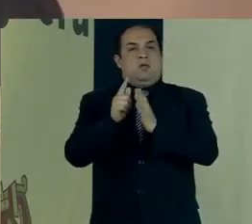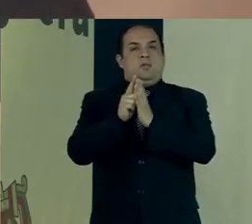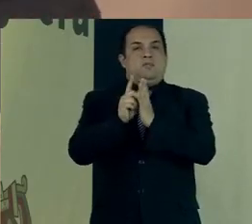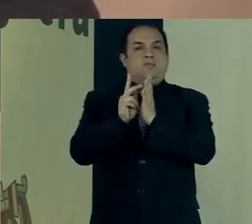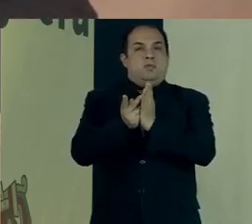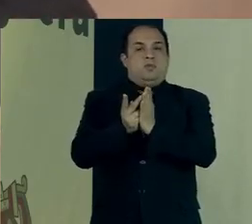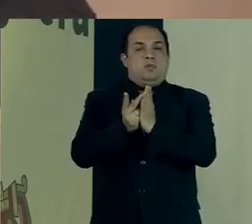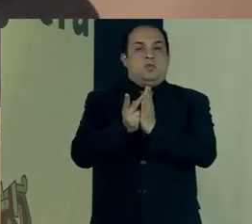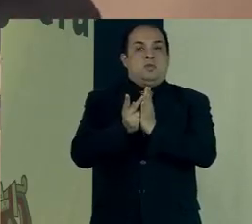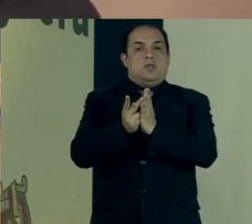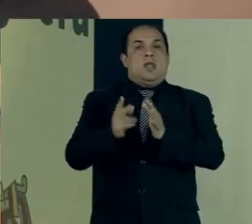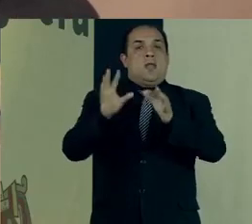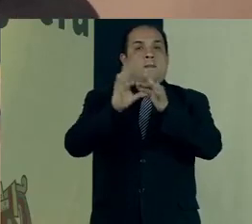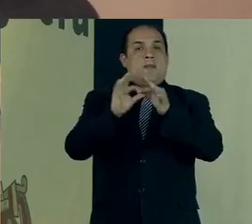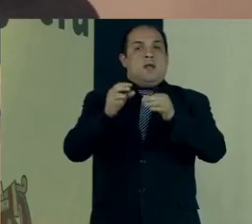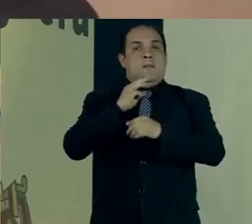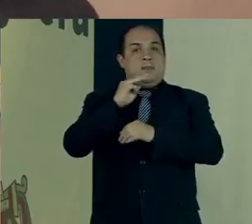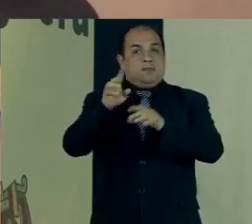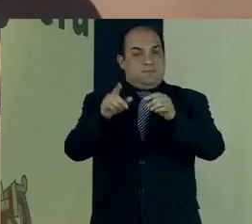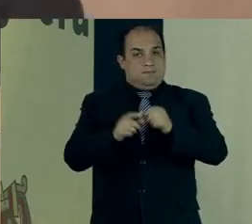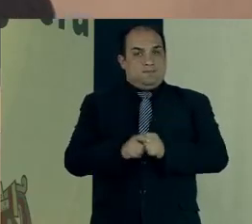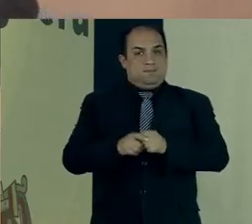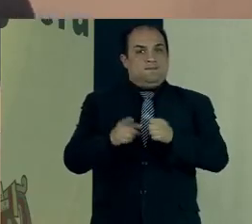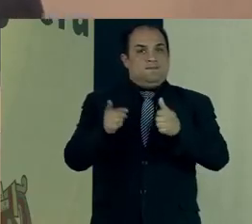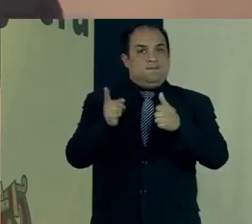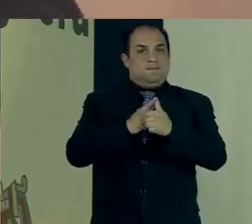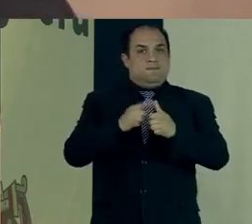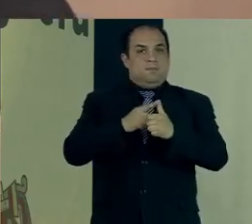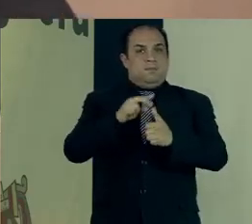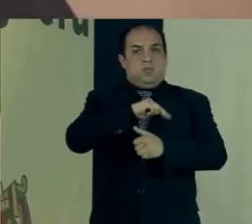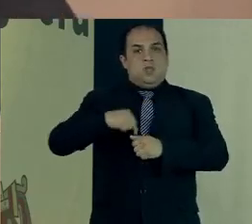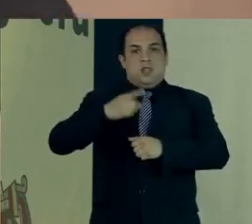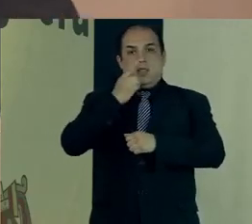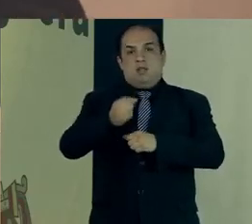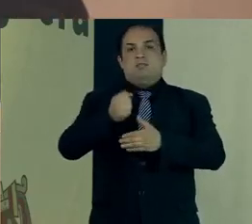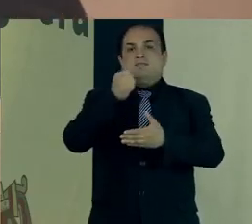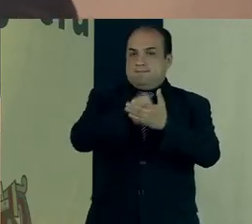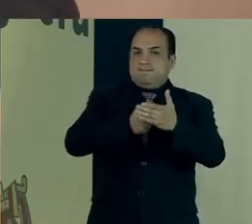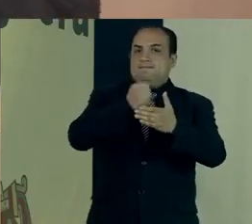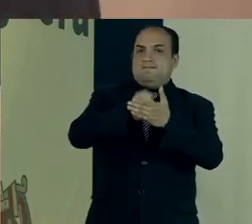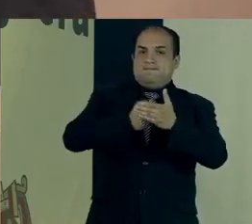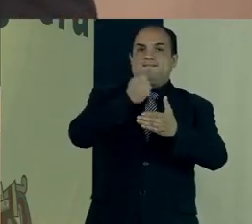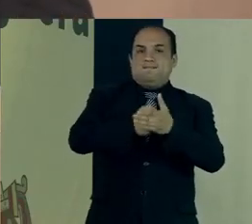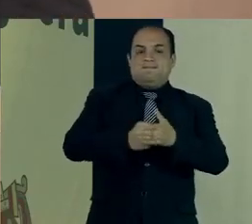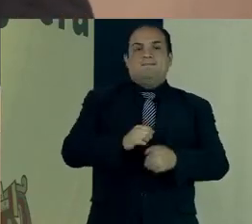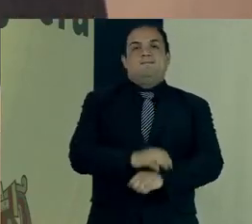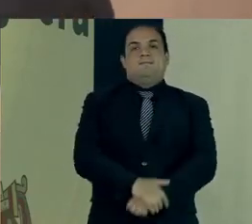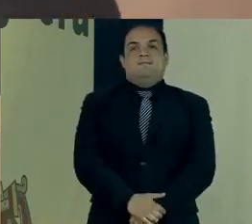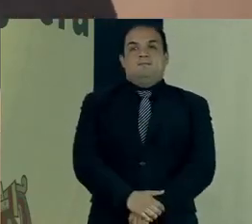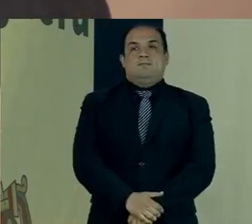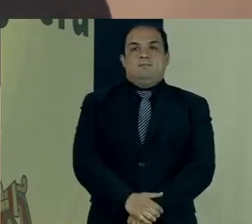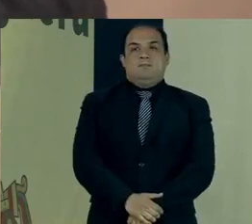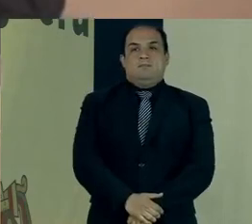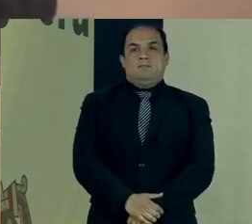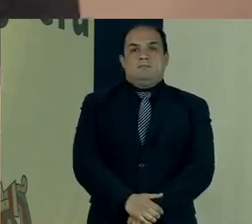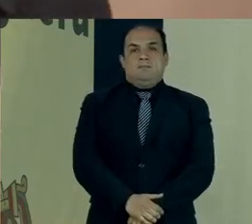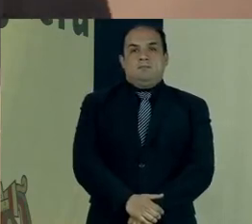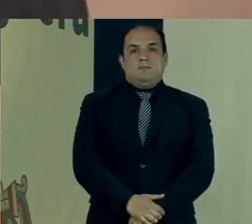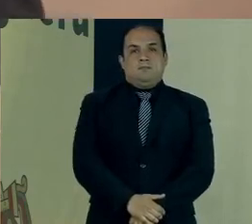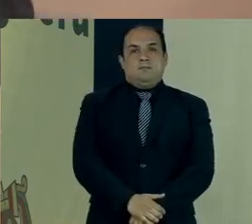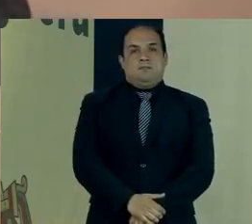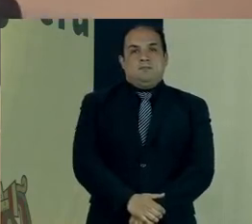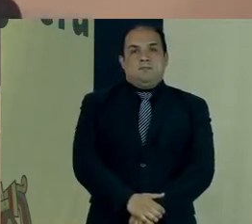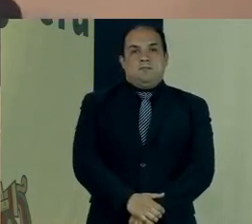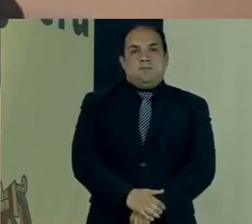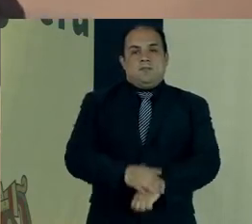transmitieron el mensaje principal que hemos señalado una y otra vez no podría por supuesto